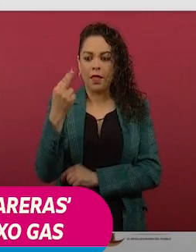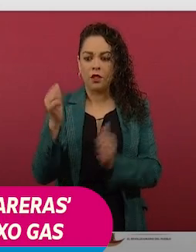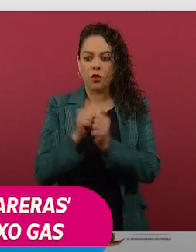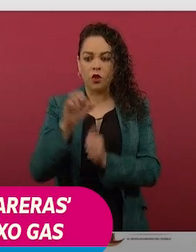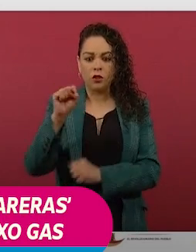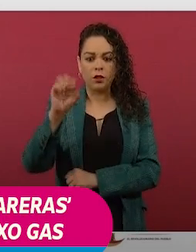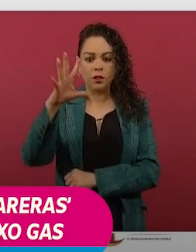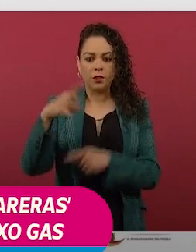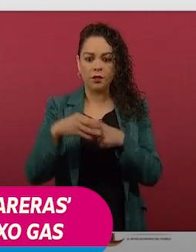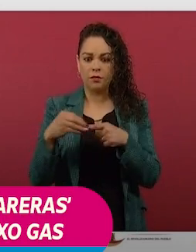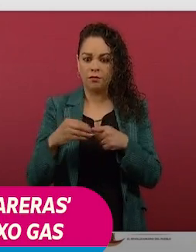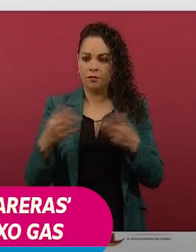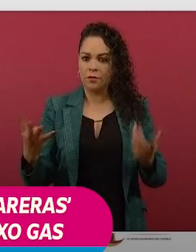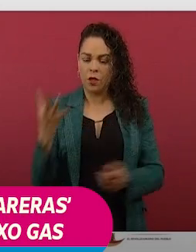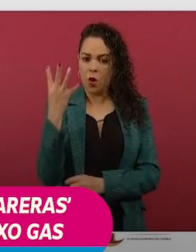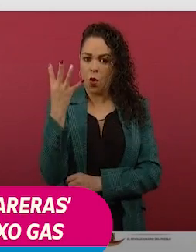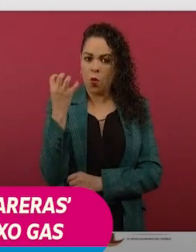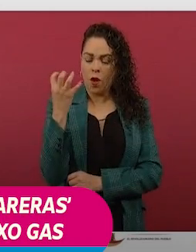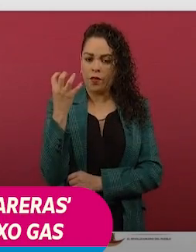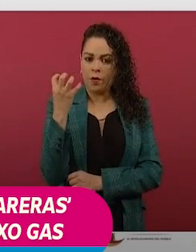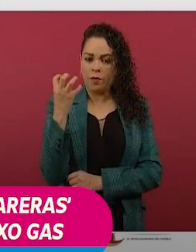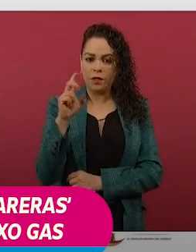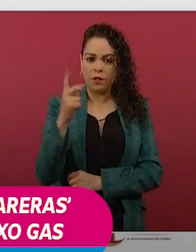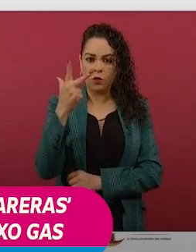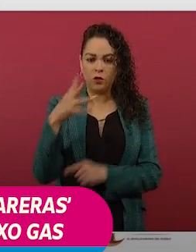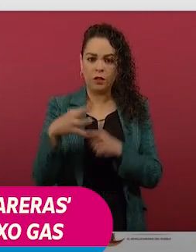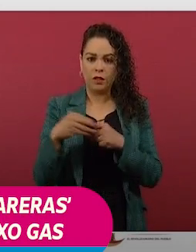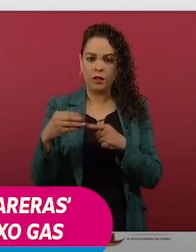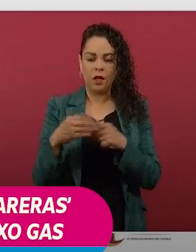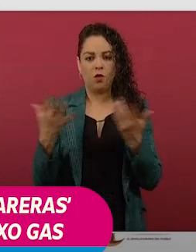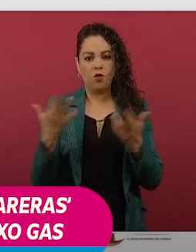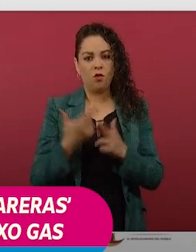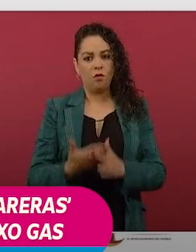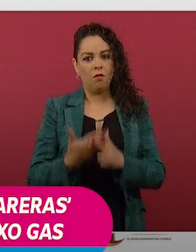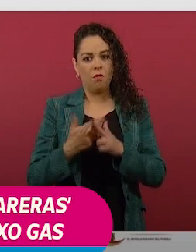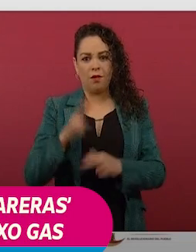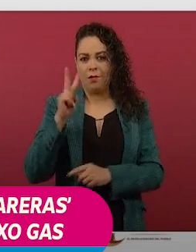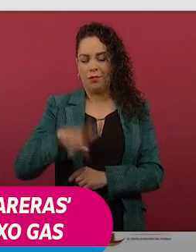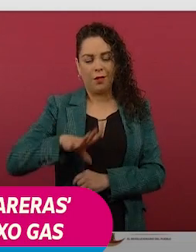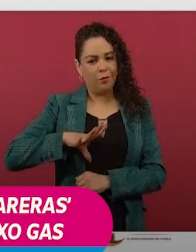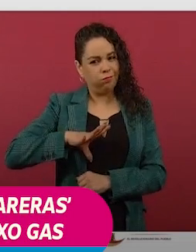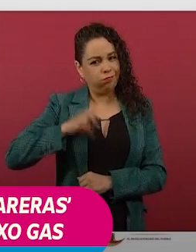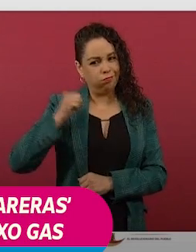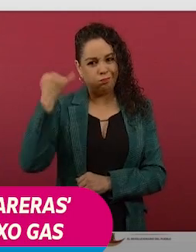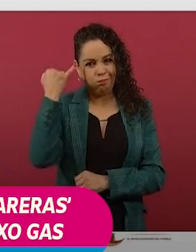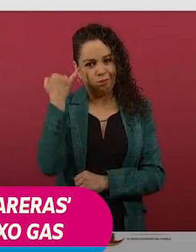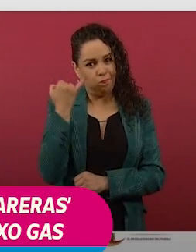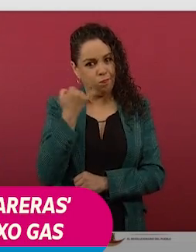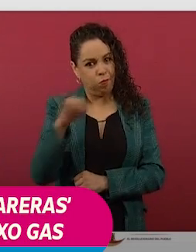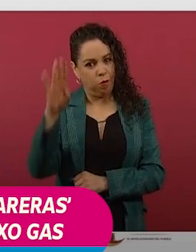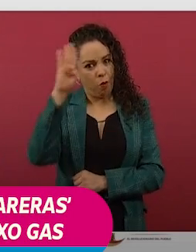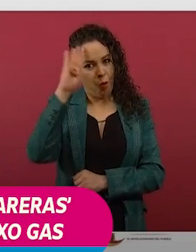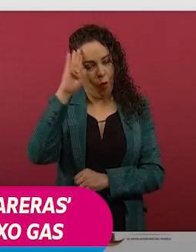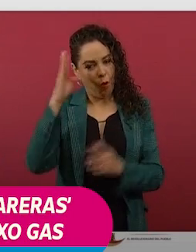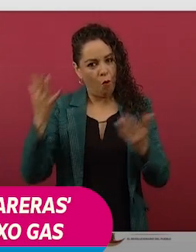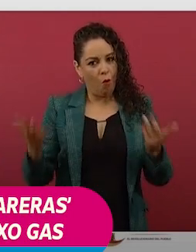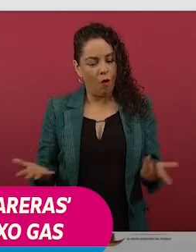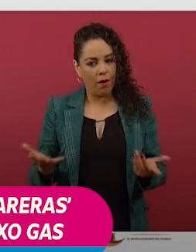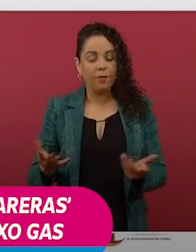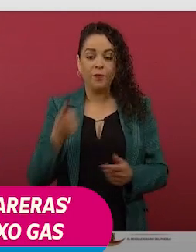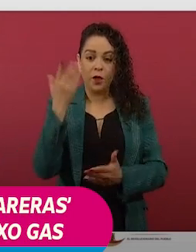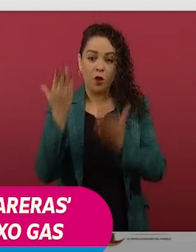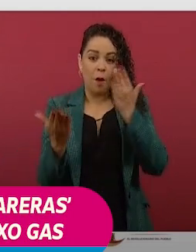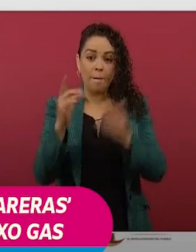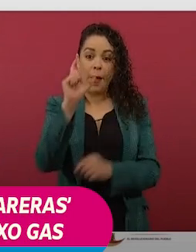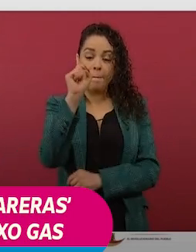4 pesos 38 centavos de margen, se pasan de rosca. Compárenlo con los 20 centavos